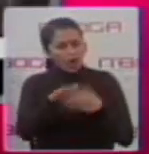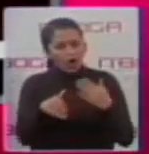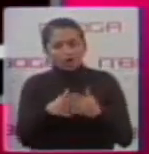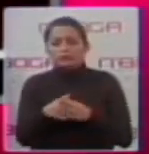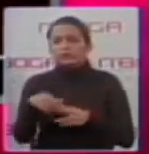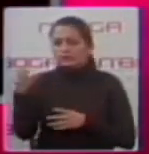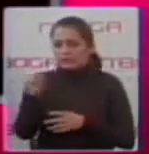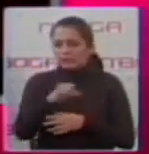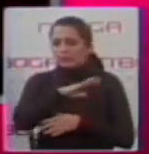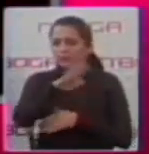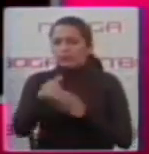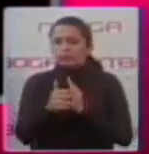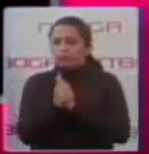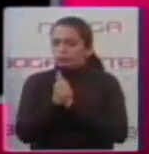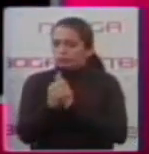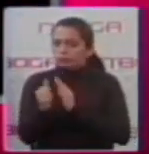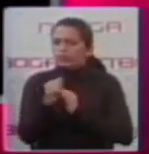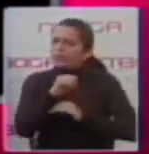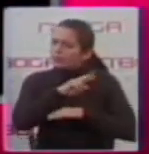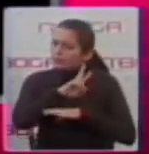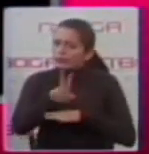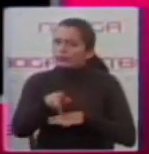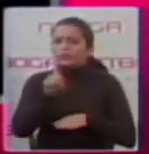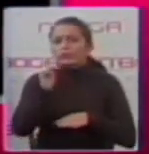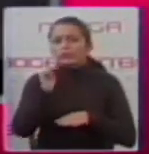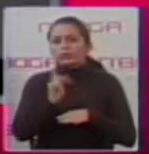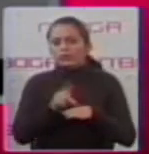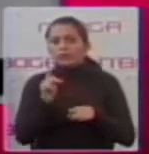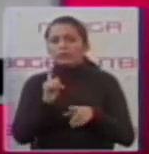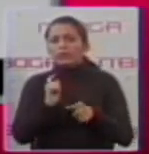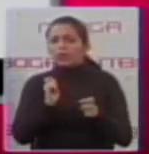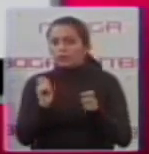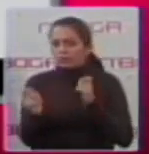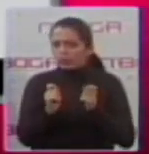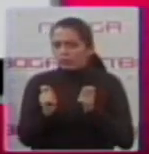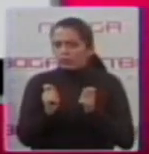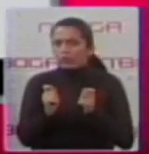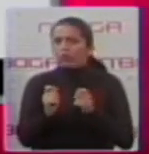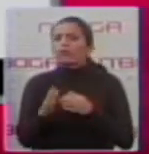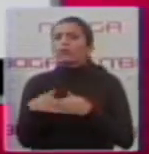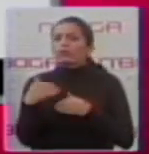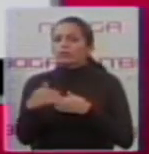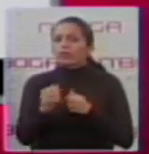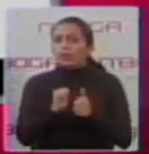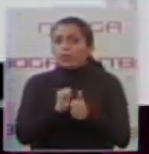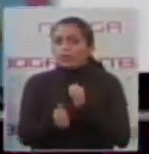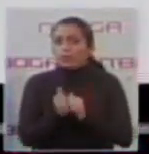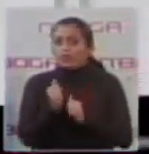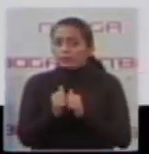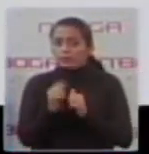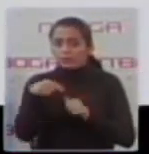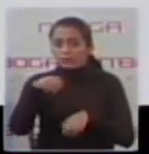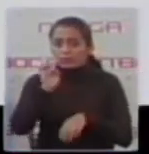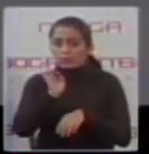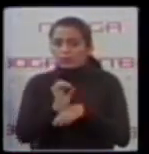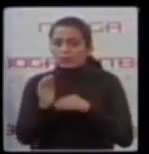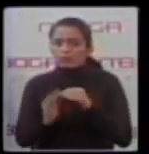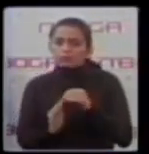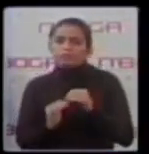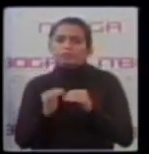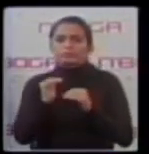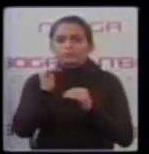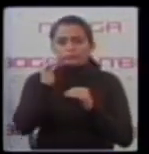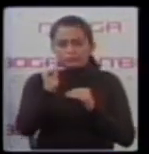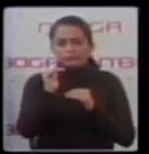una preparación profesional que permita elevar el nivel del deporte ecuatoriano. Cada uno de quienes